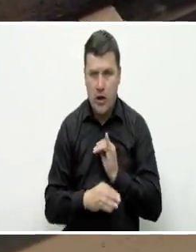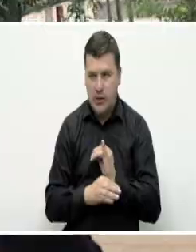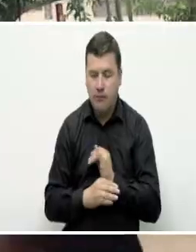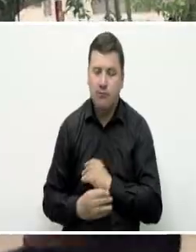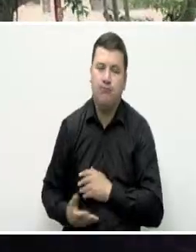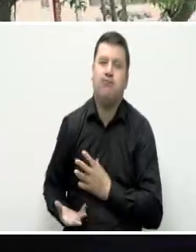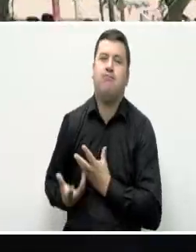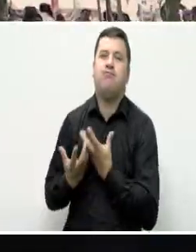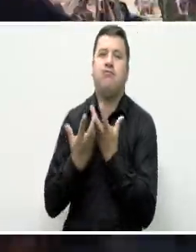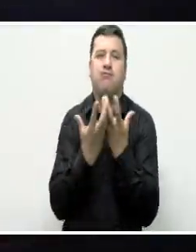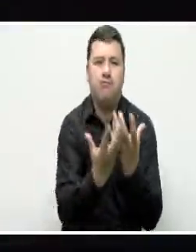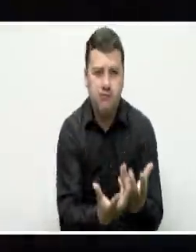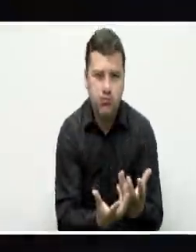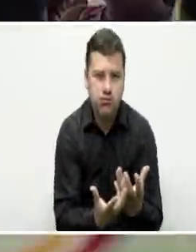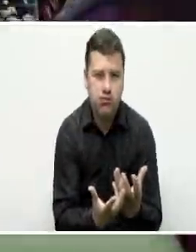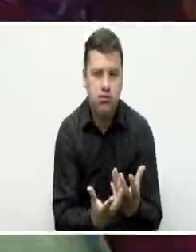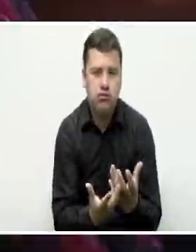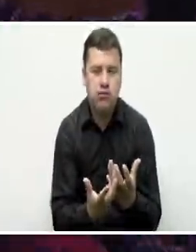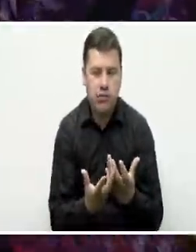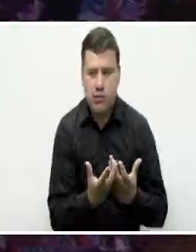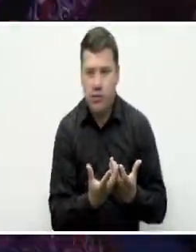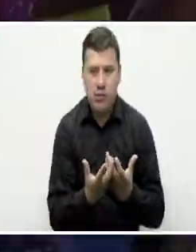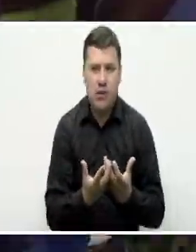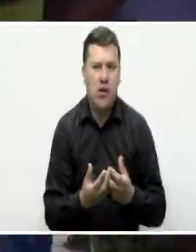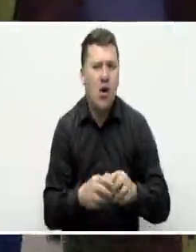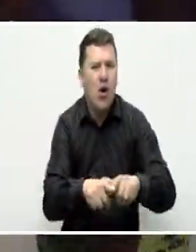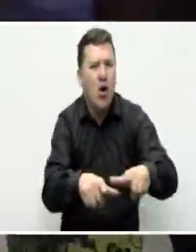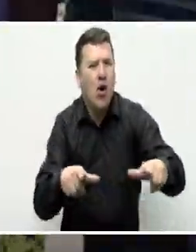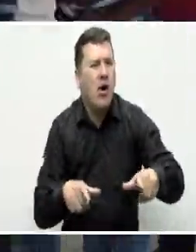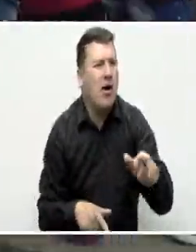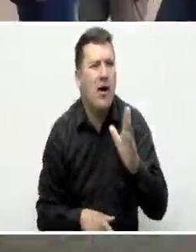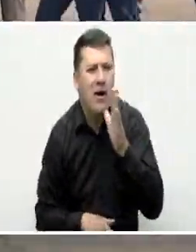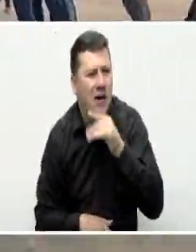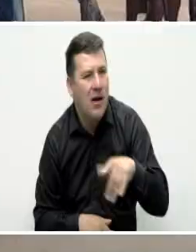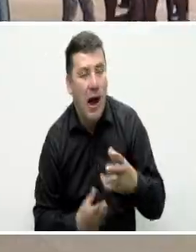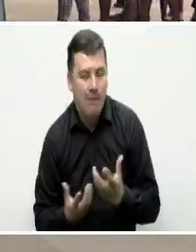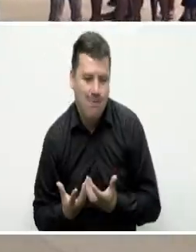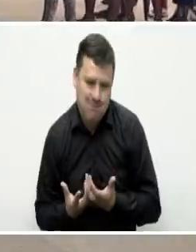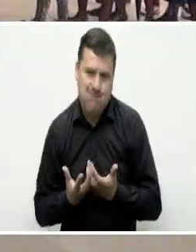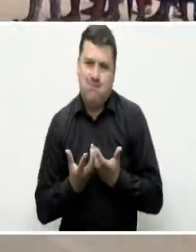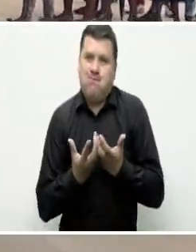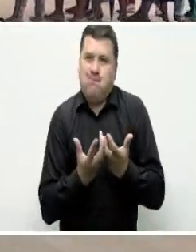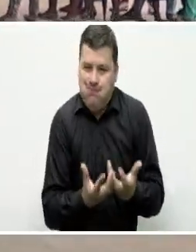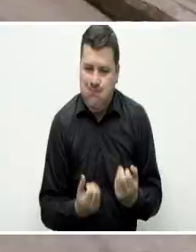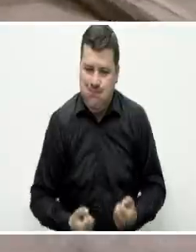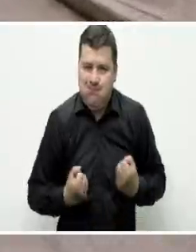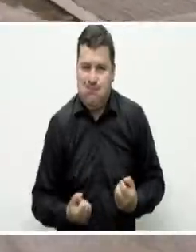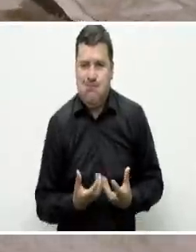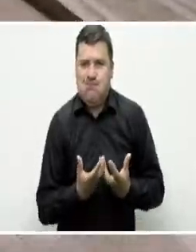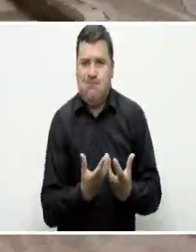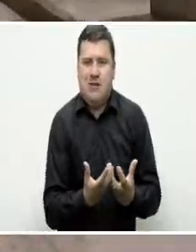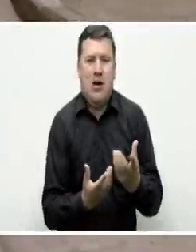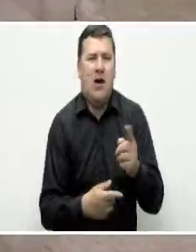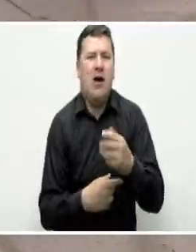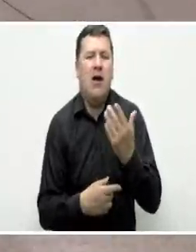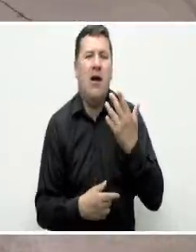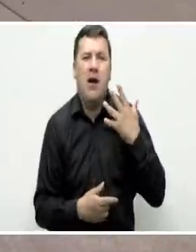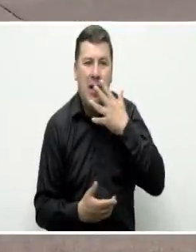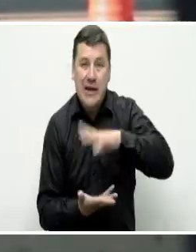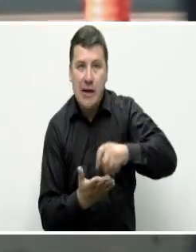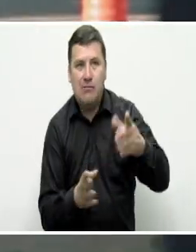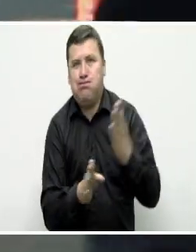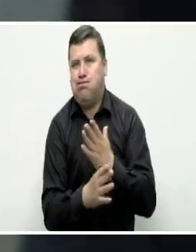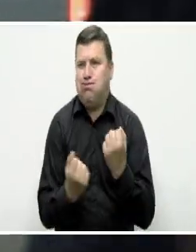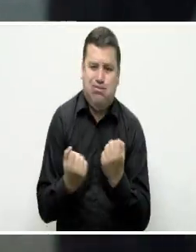interinstitucional y el refuerzo del personal en aquellos lugares donde se ha venido presentando mayor congestión, como el norte de